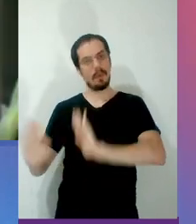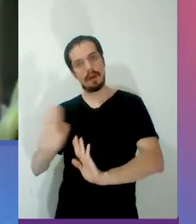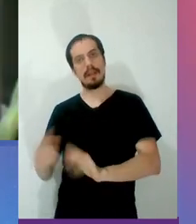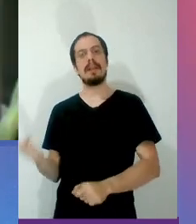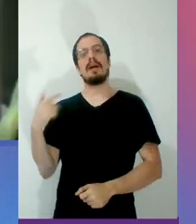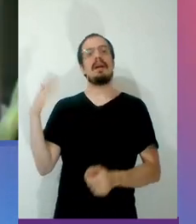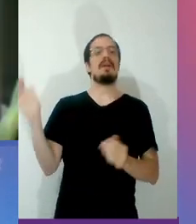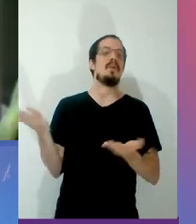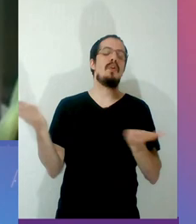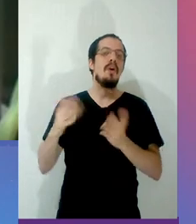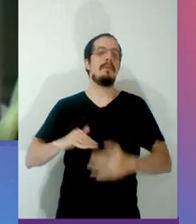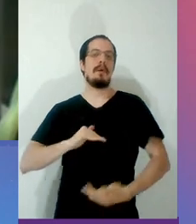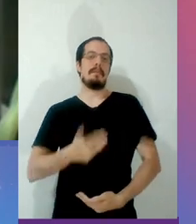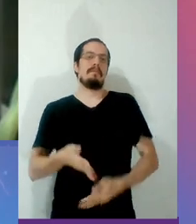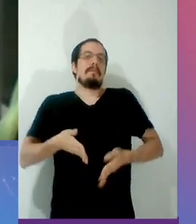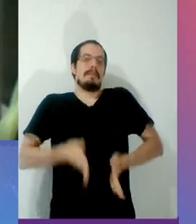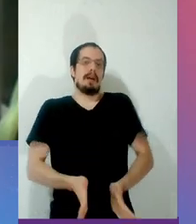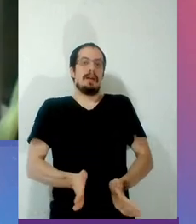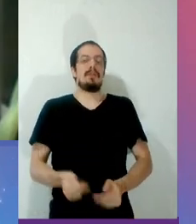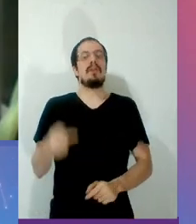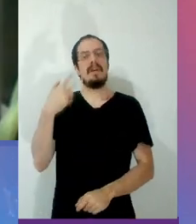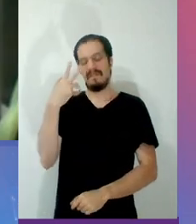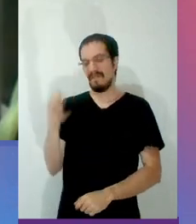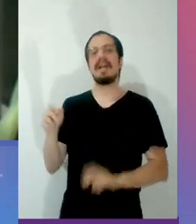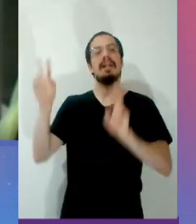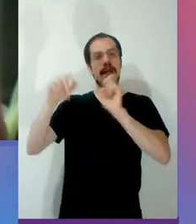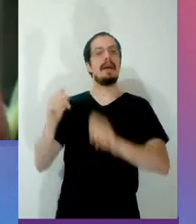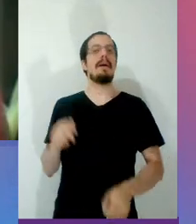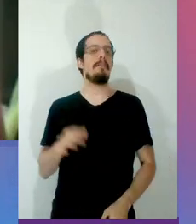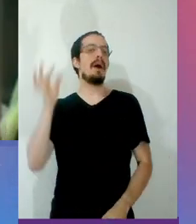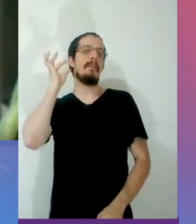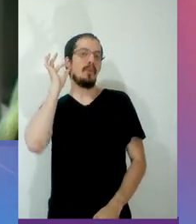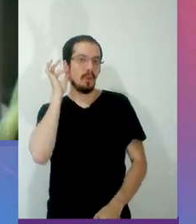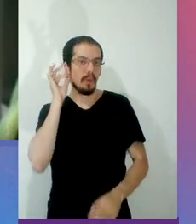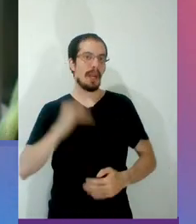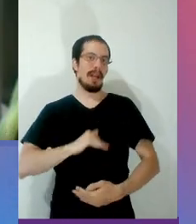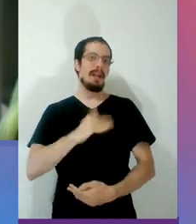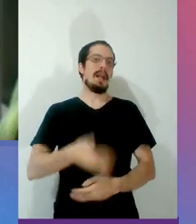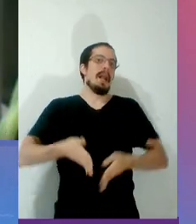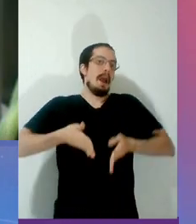parto, la mujer que está en el parto, ese momento vulnerable, ¿ya?